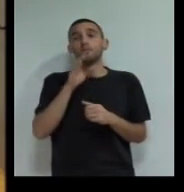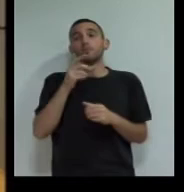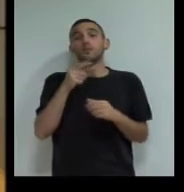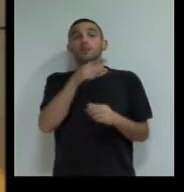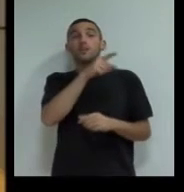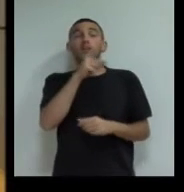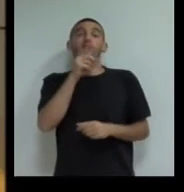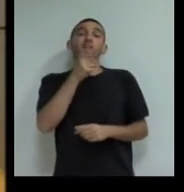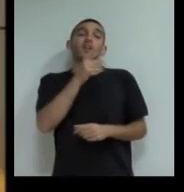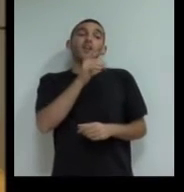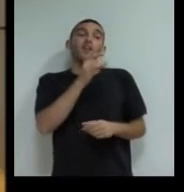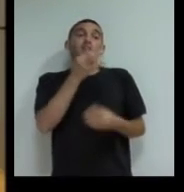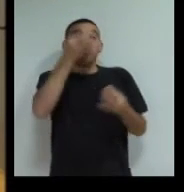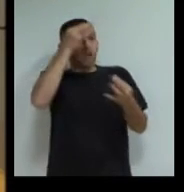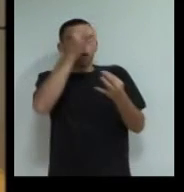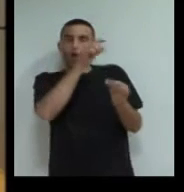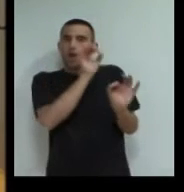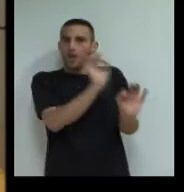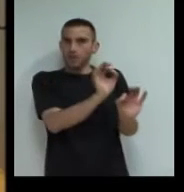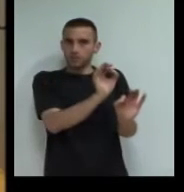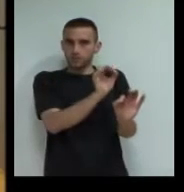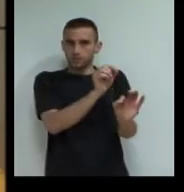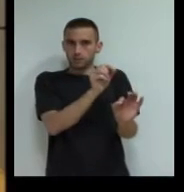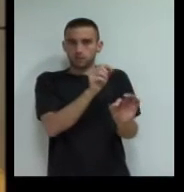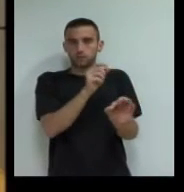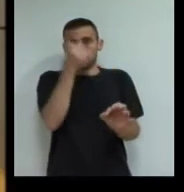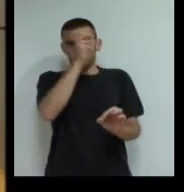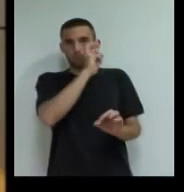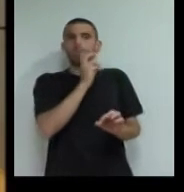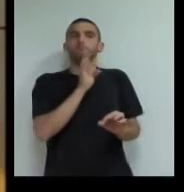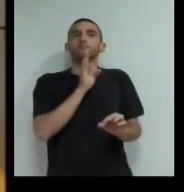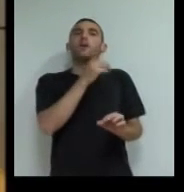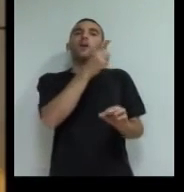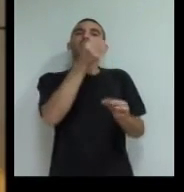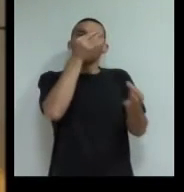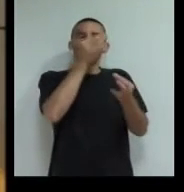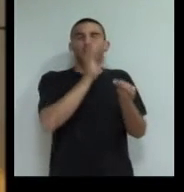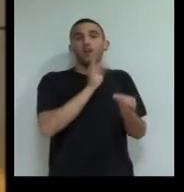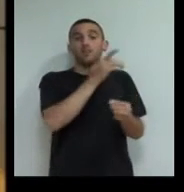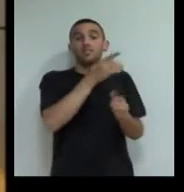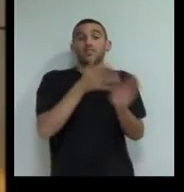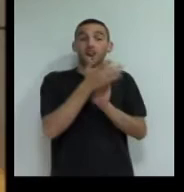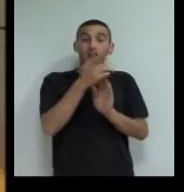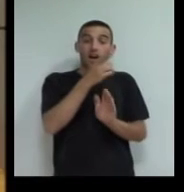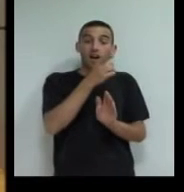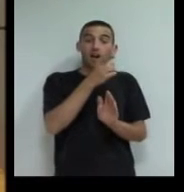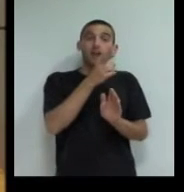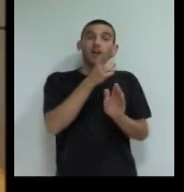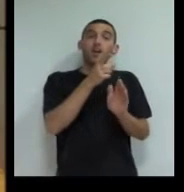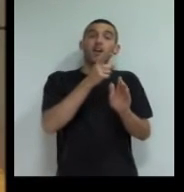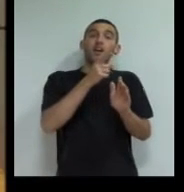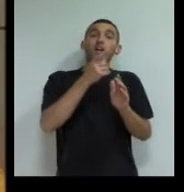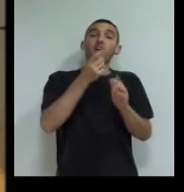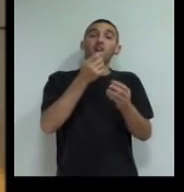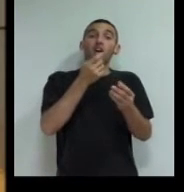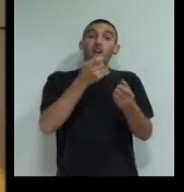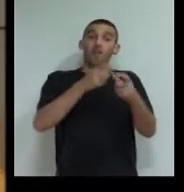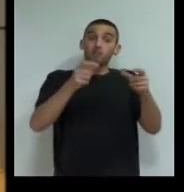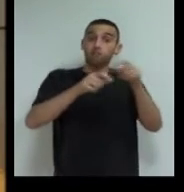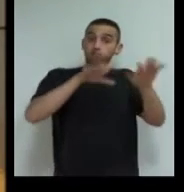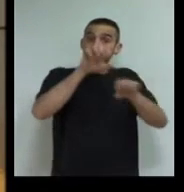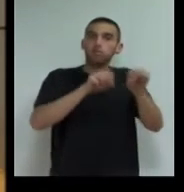en el Reino Unido están los cines han subido 4 o 6%. Han subido en recaudación y el número de